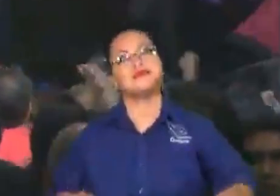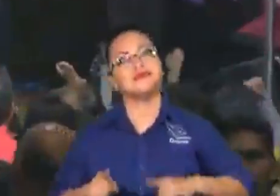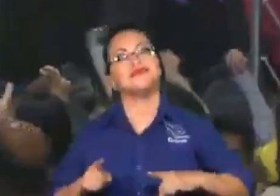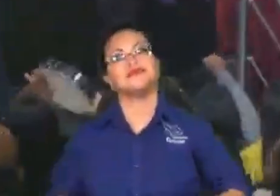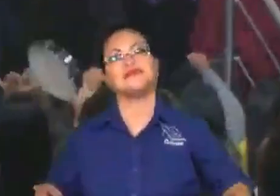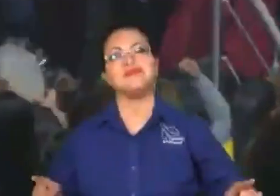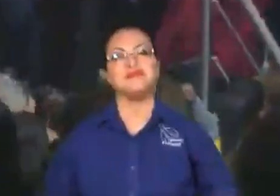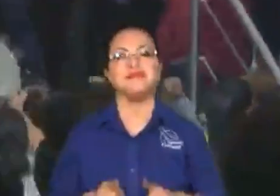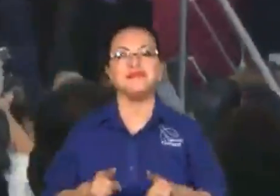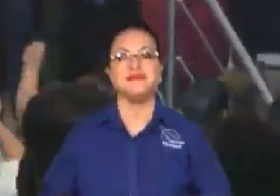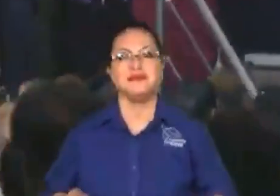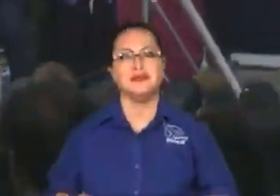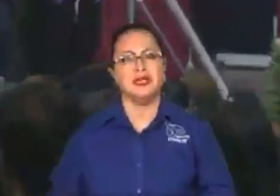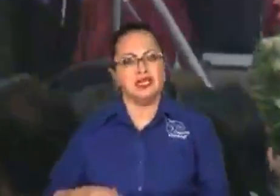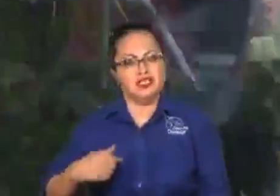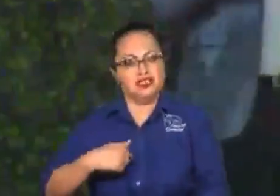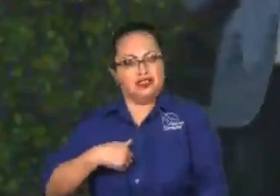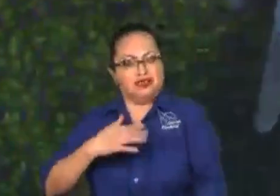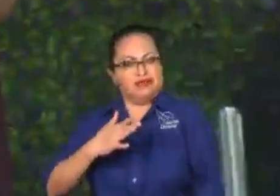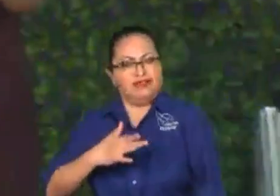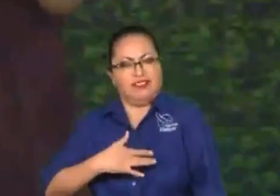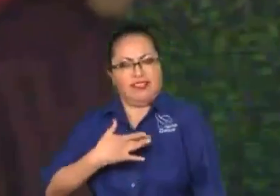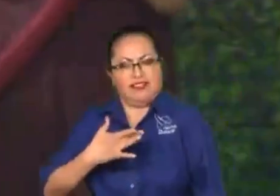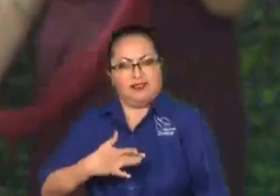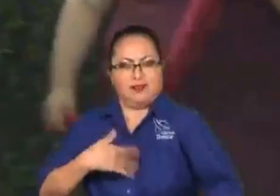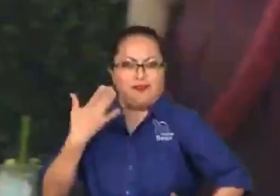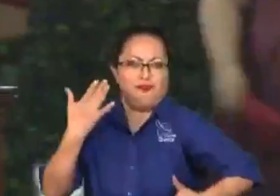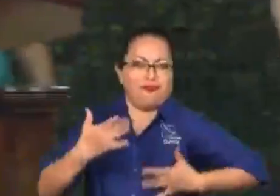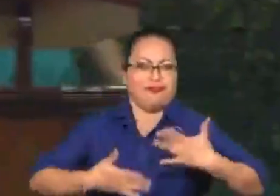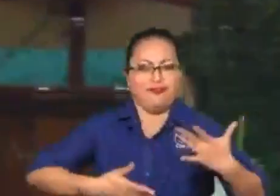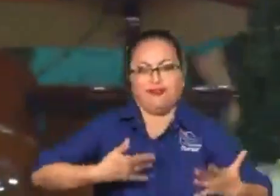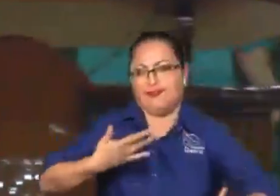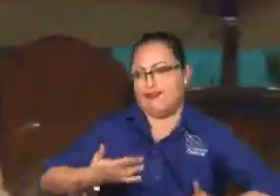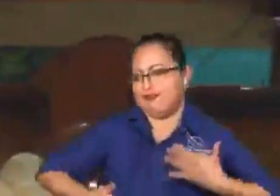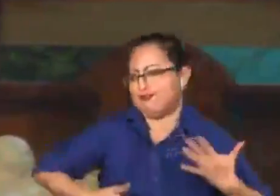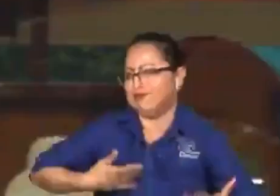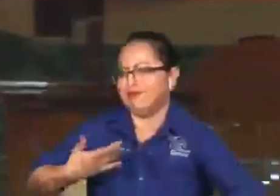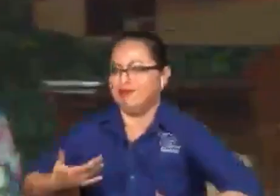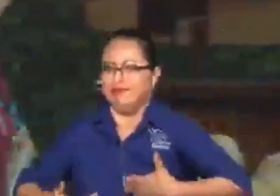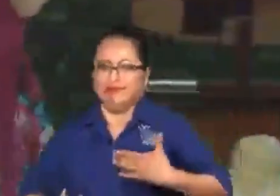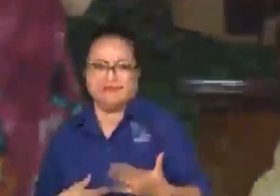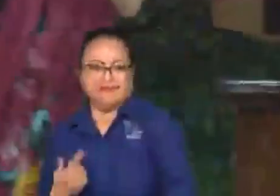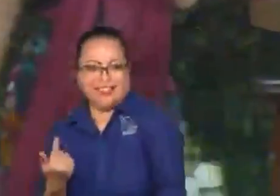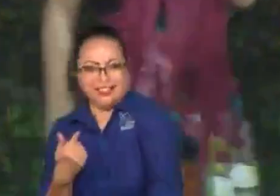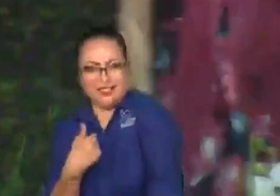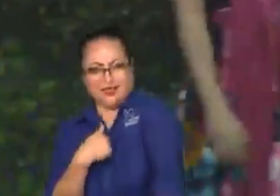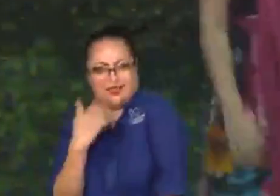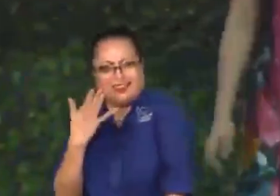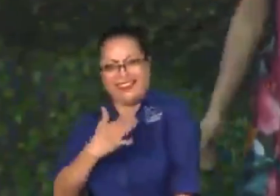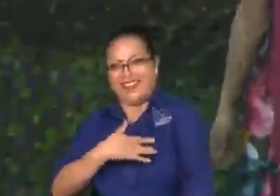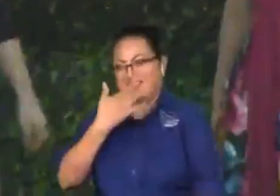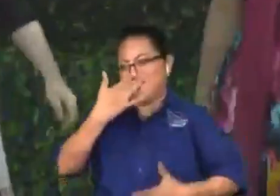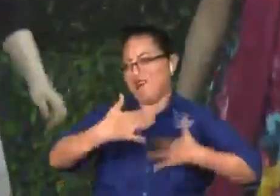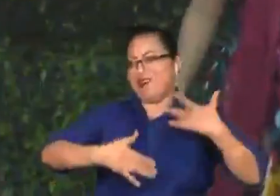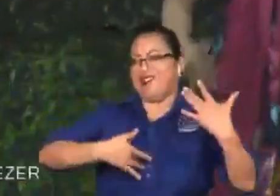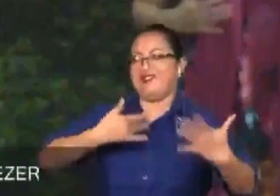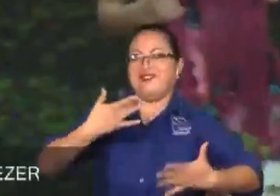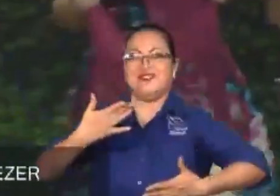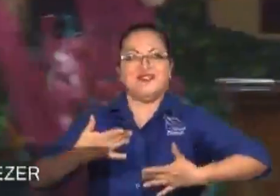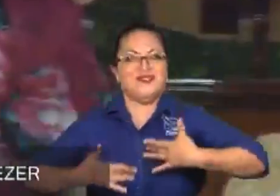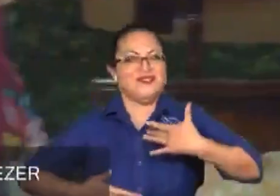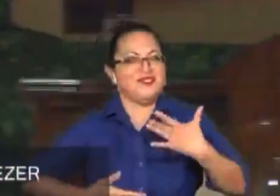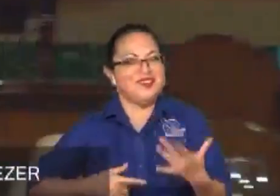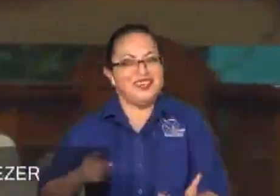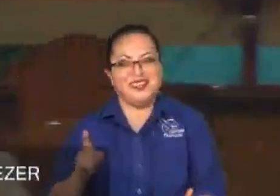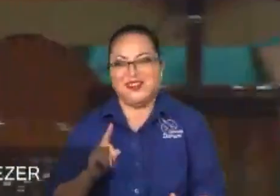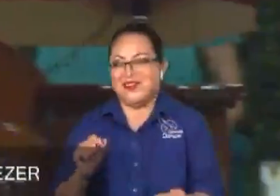Dilo. Hay un gozo que no puedo parar. Hay un gozo que no puedo parar. Hay un gozo